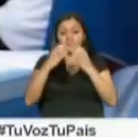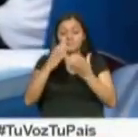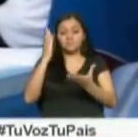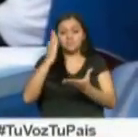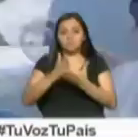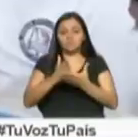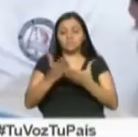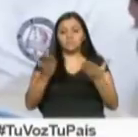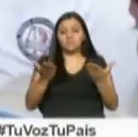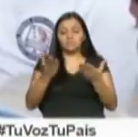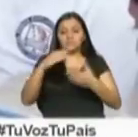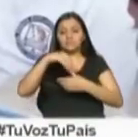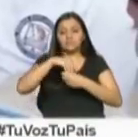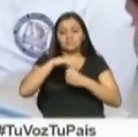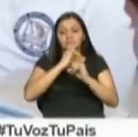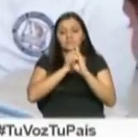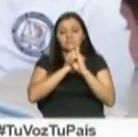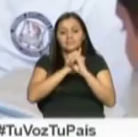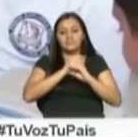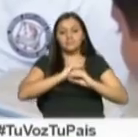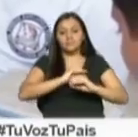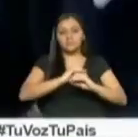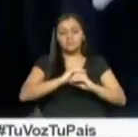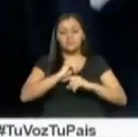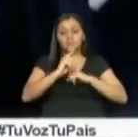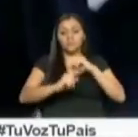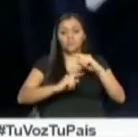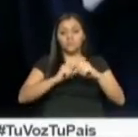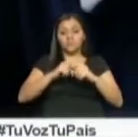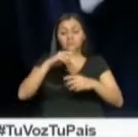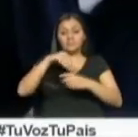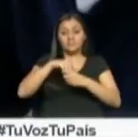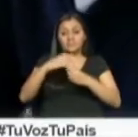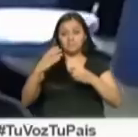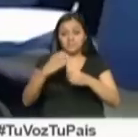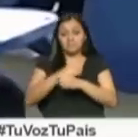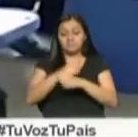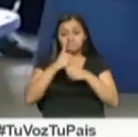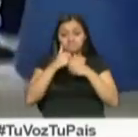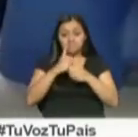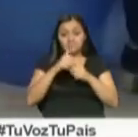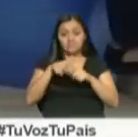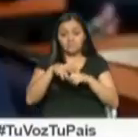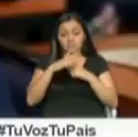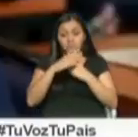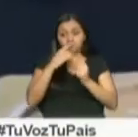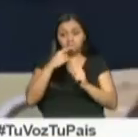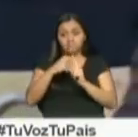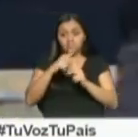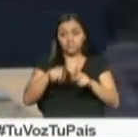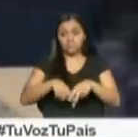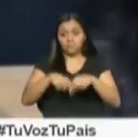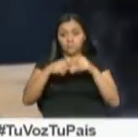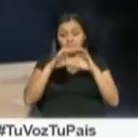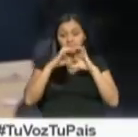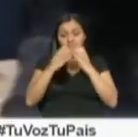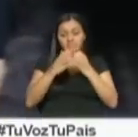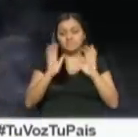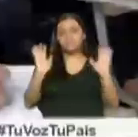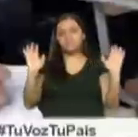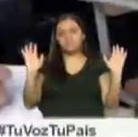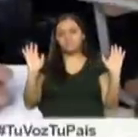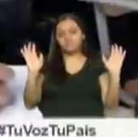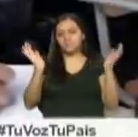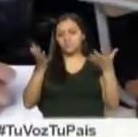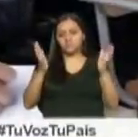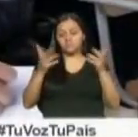suspenden en las instituciones educativas en caso de que éstas no logren estar en condiciones óptimas para reanudar sus